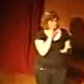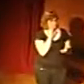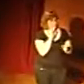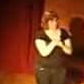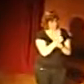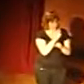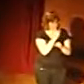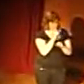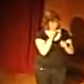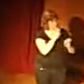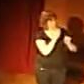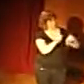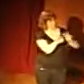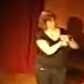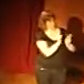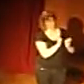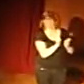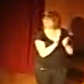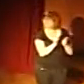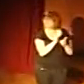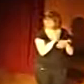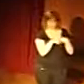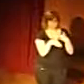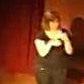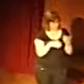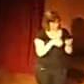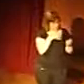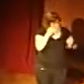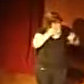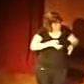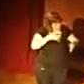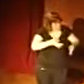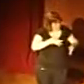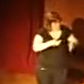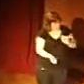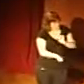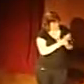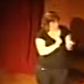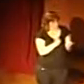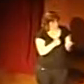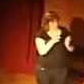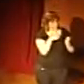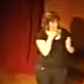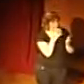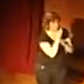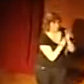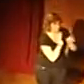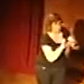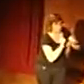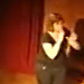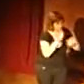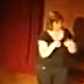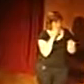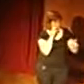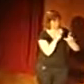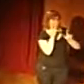apuntes de natural en dibujos de natural además con una asombrosa seguridad si ven no hay arrepentimientos en sus en sus apuntes